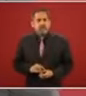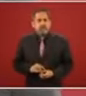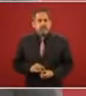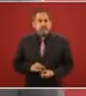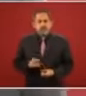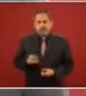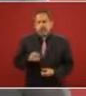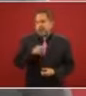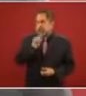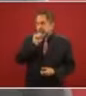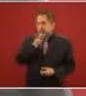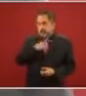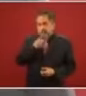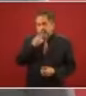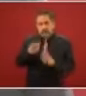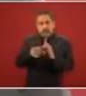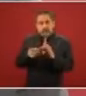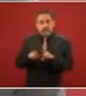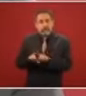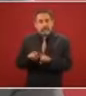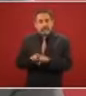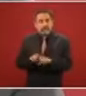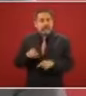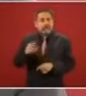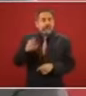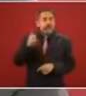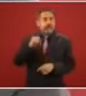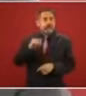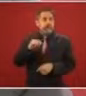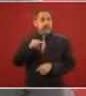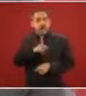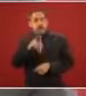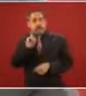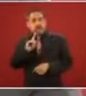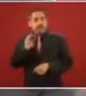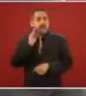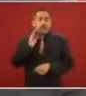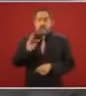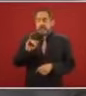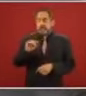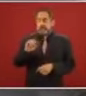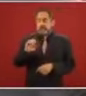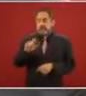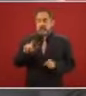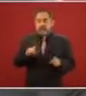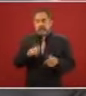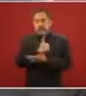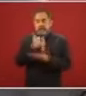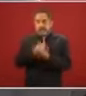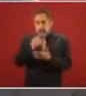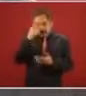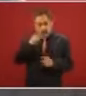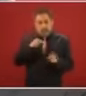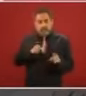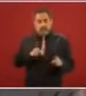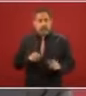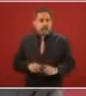Puedo decir lo mismo de la fiscal de la Ciudad de México,